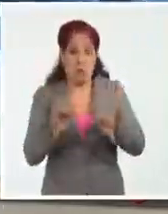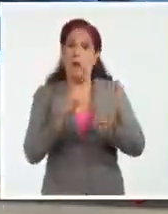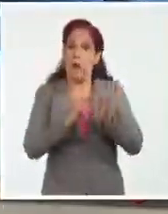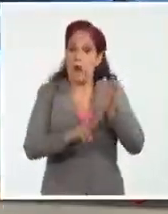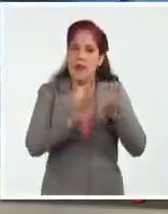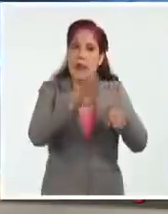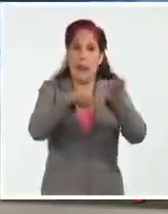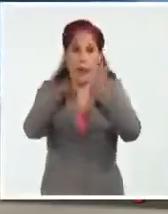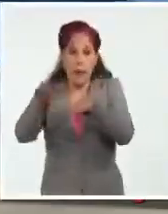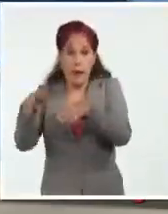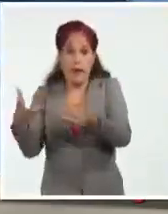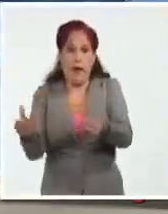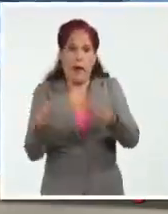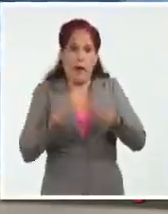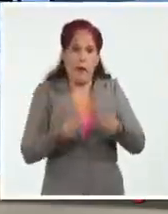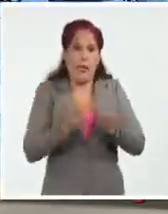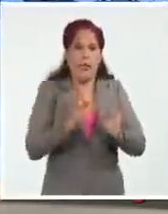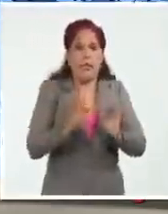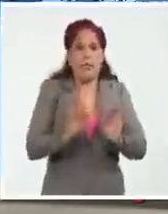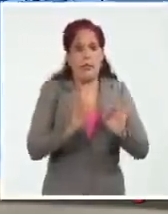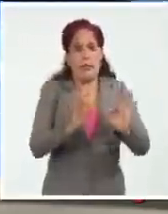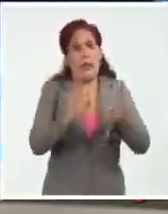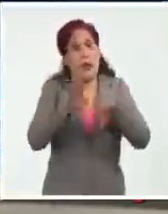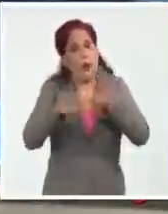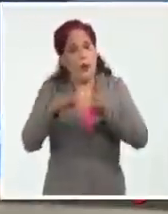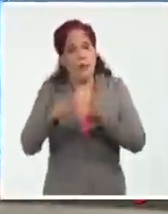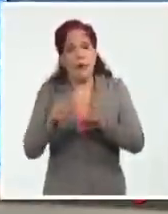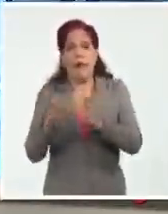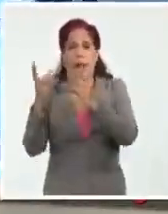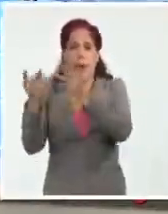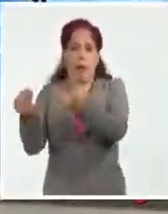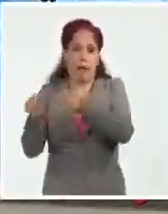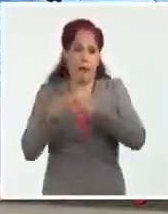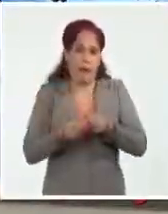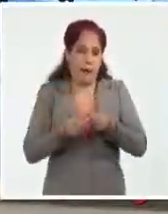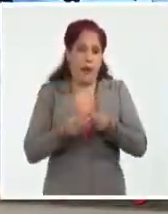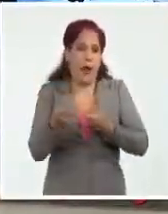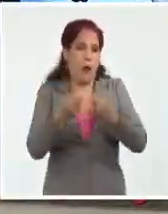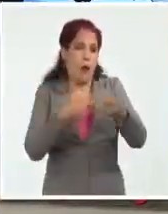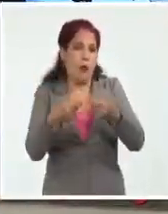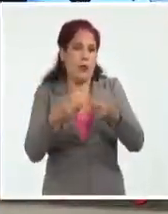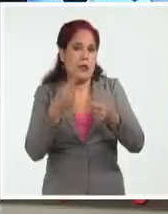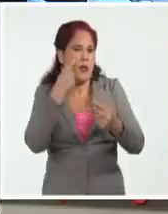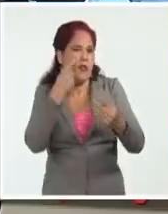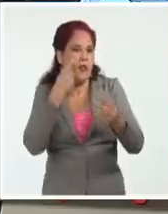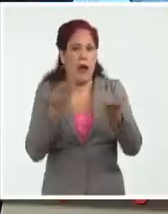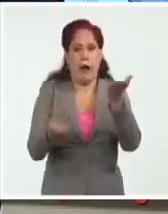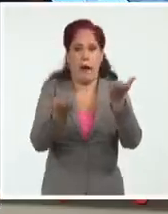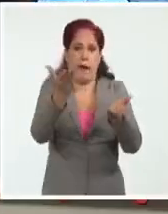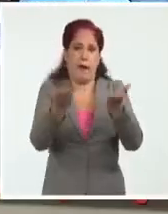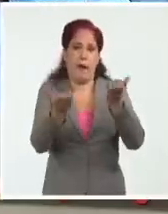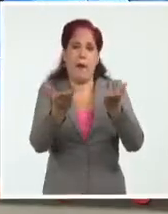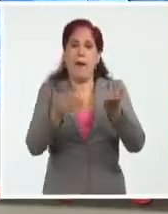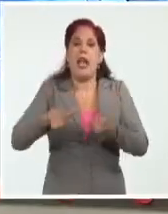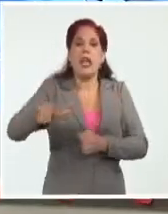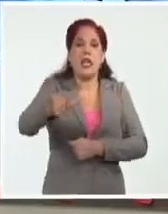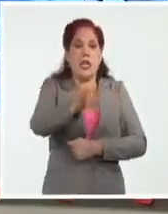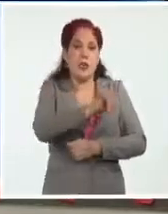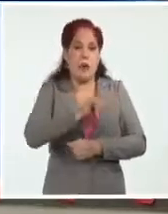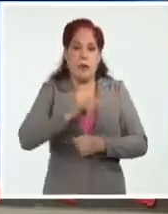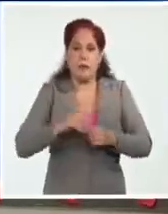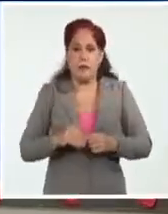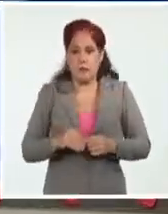provincia recibirá productos específicos según las evaluaciones que realiza el Comercio Interior y desde principios de equidad, no